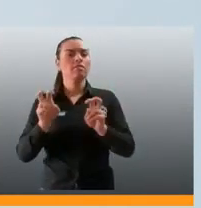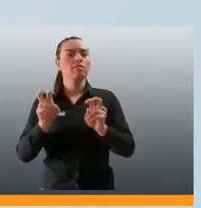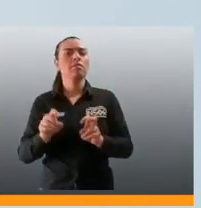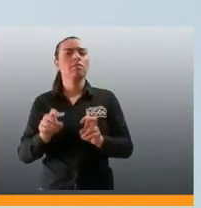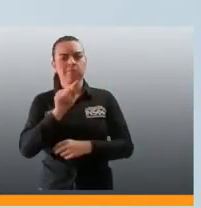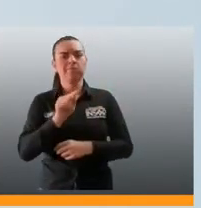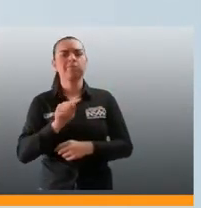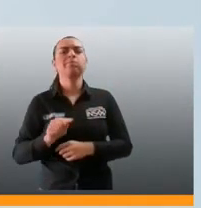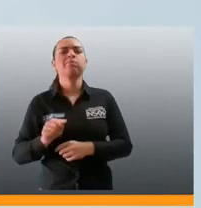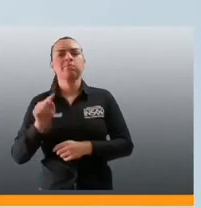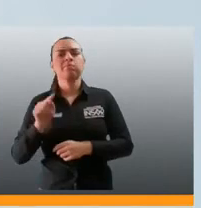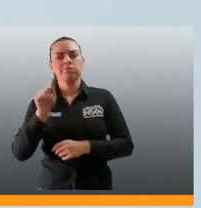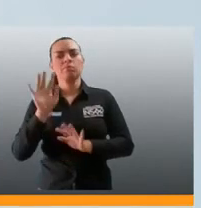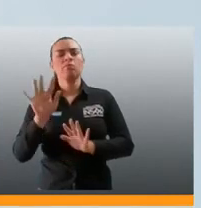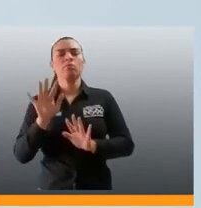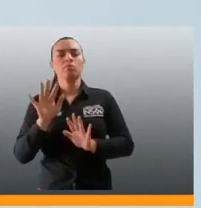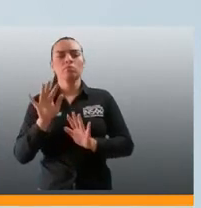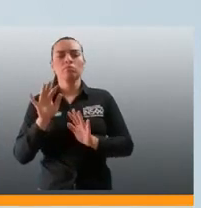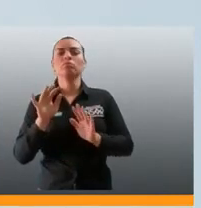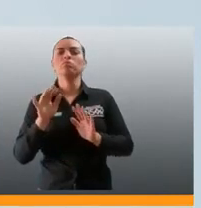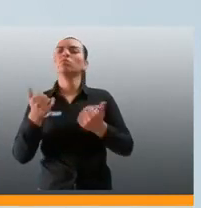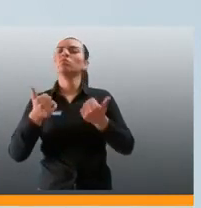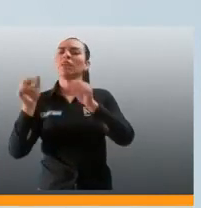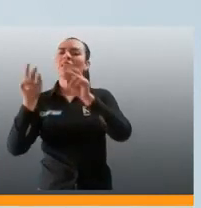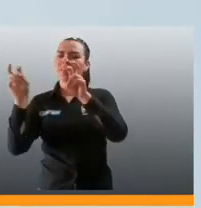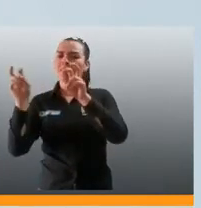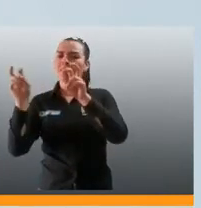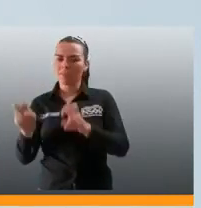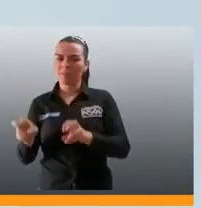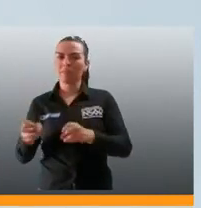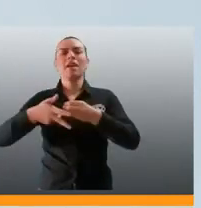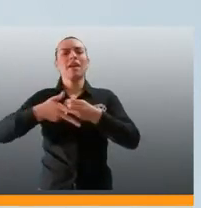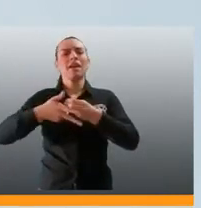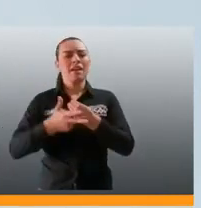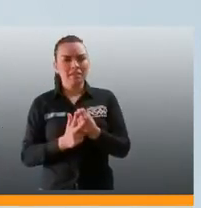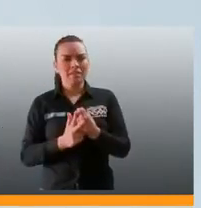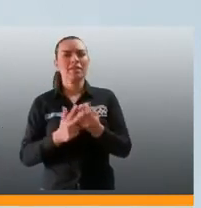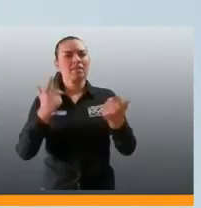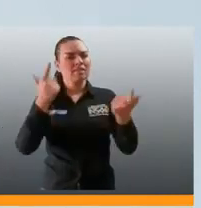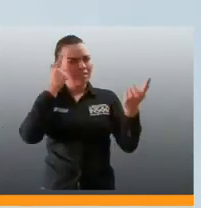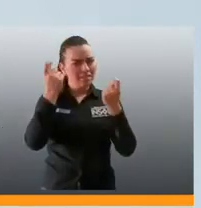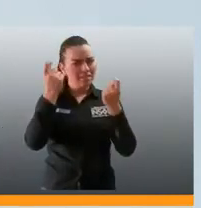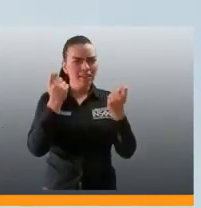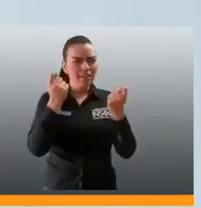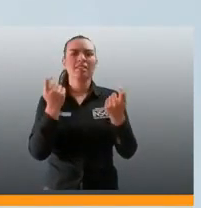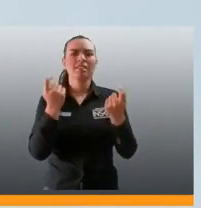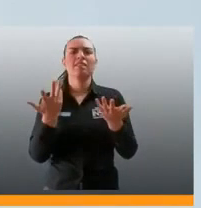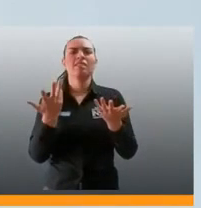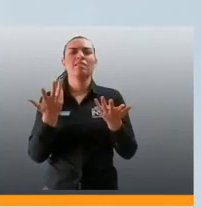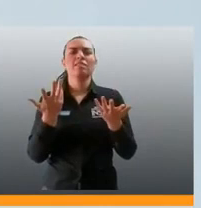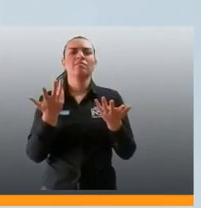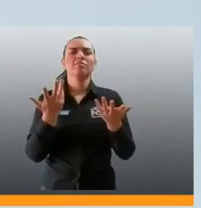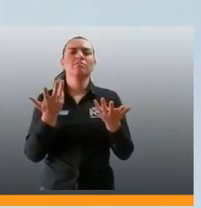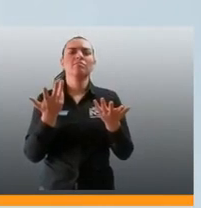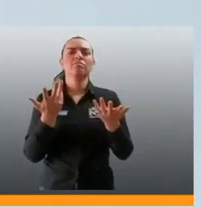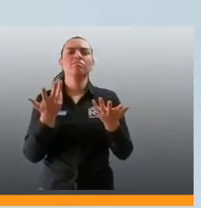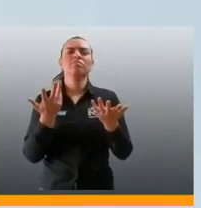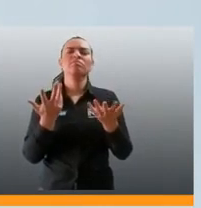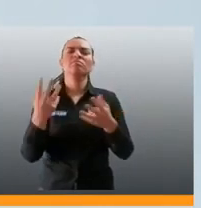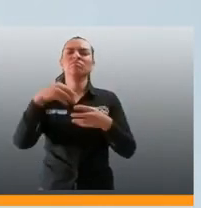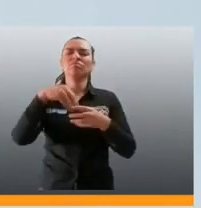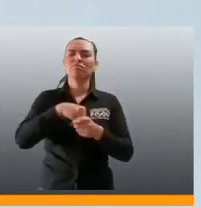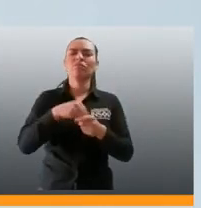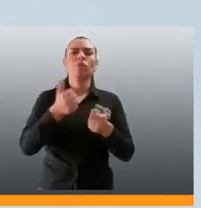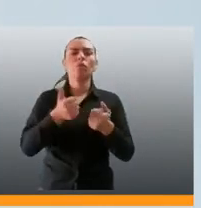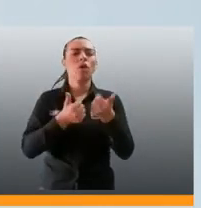imágenes, los temas que trabajamos, como algunas herramientas, algunas estrategias, conformación de